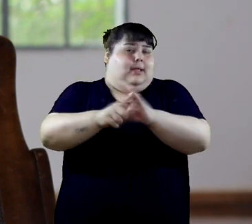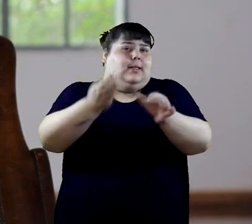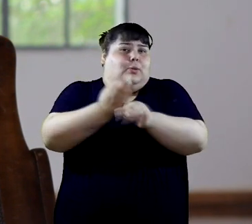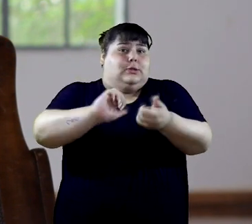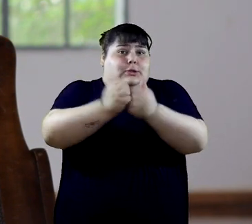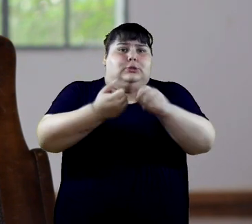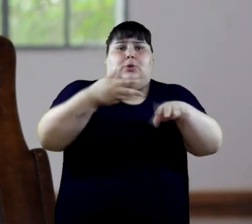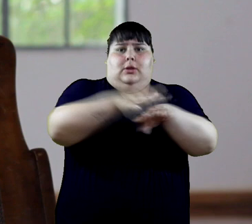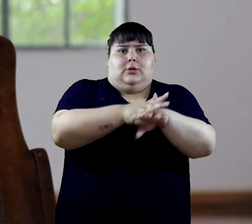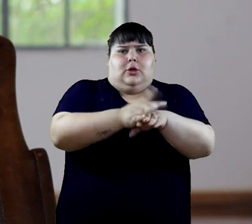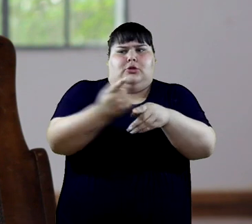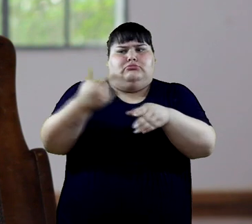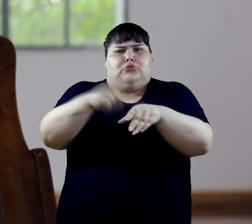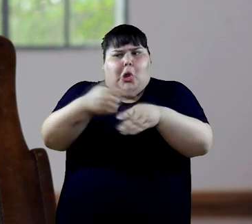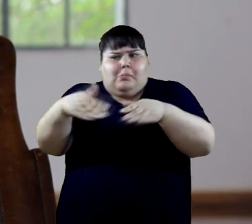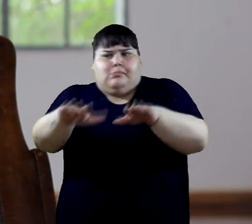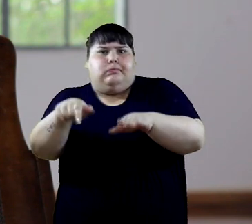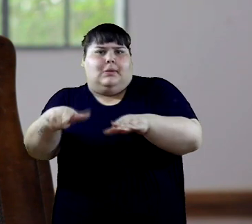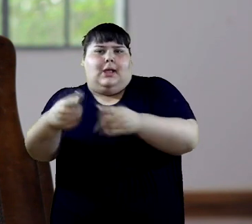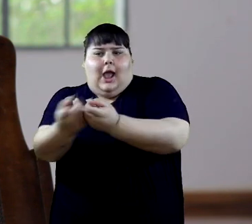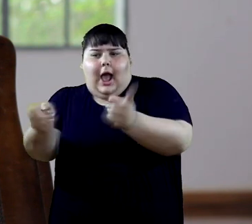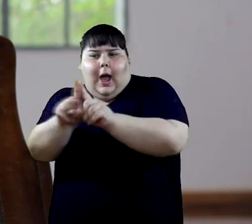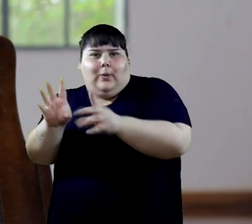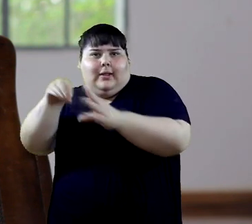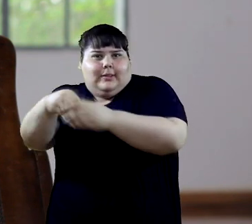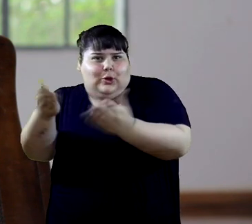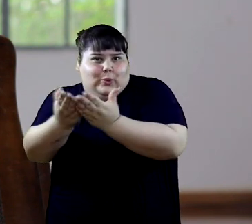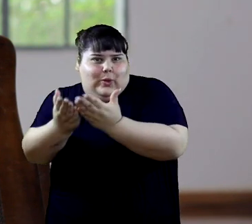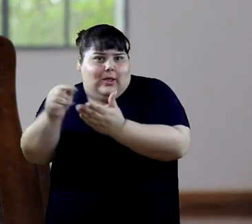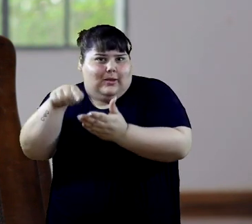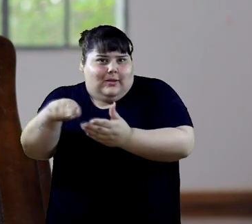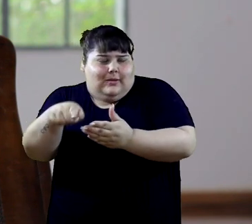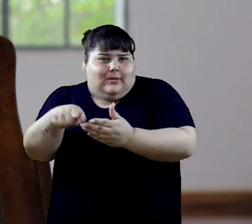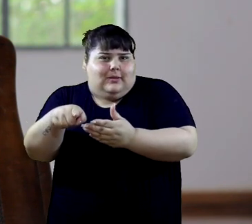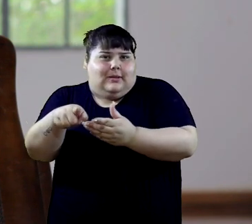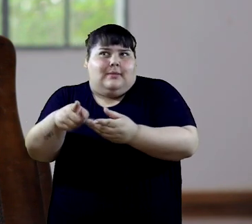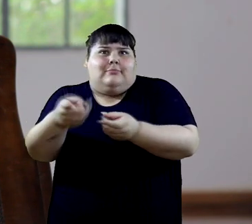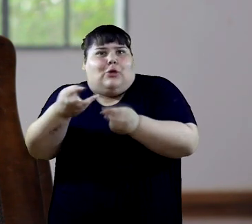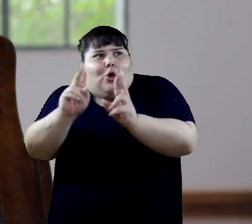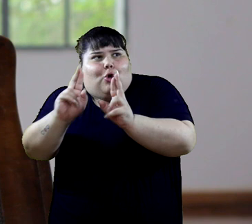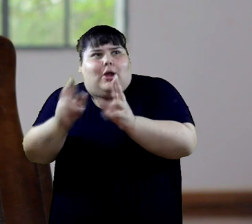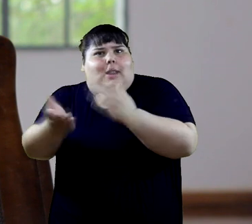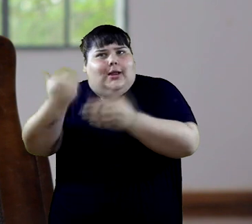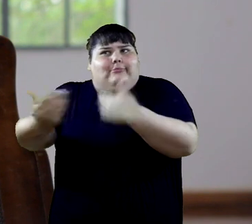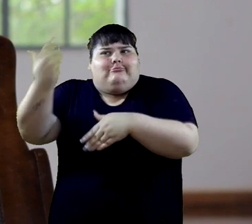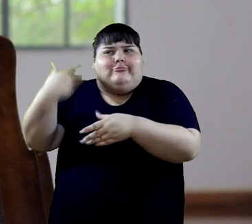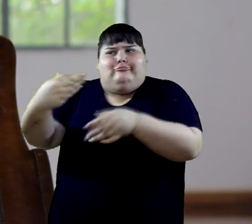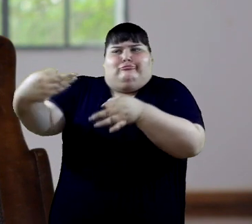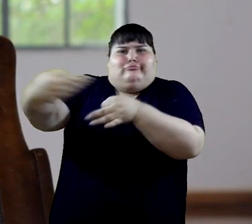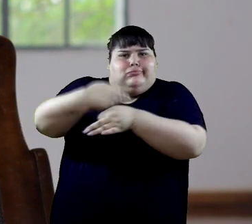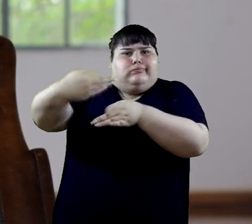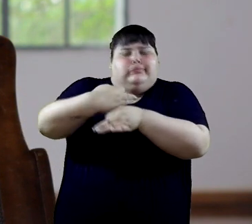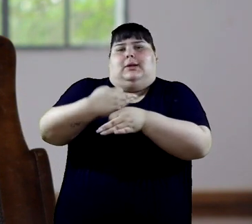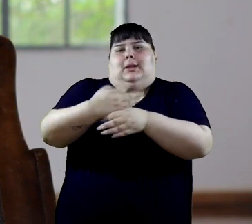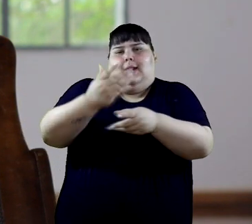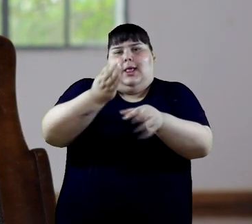sexual integral todavía estaba en el aula como estudiante, como educando, ¿no? Entonces, qué bueno me ha sido allí, yo